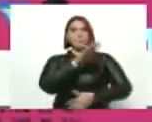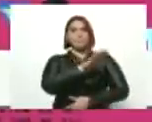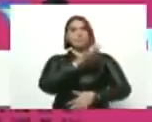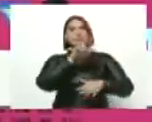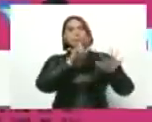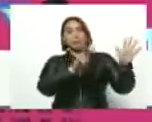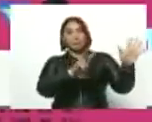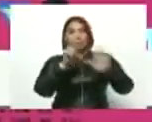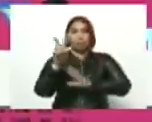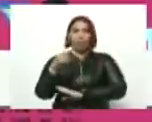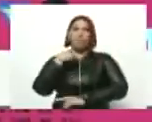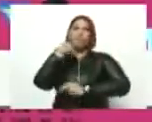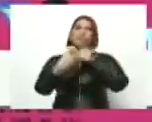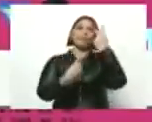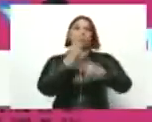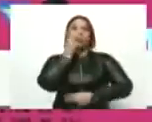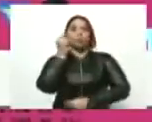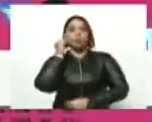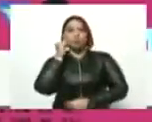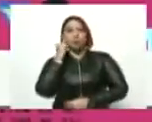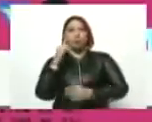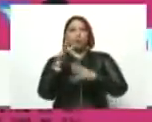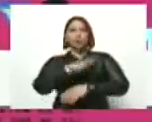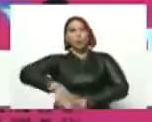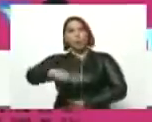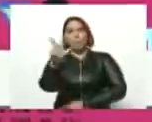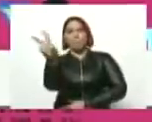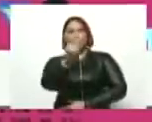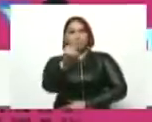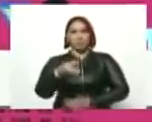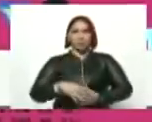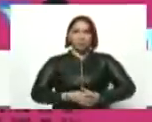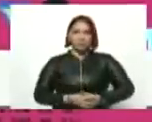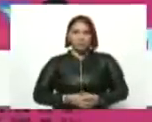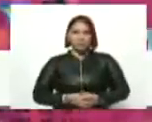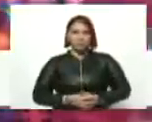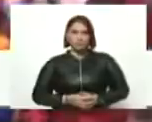1.572 delegados y delegadas de toda la patria.